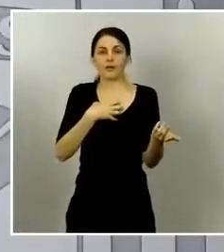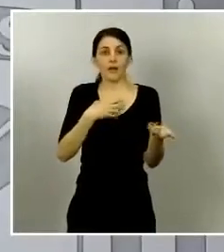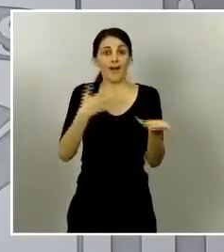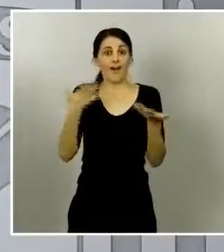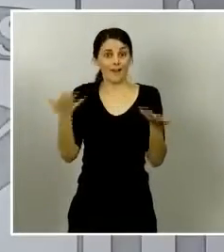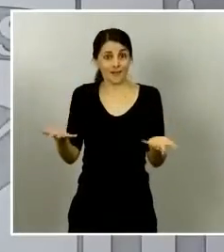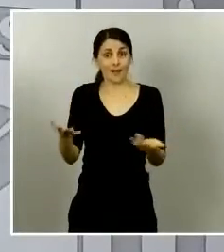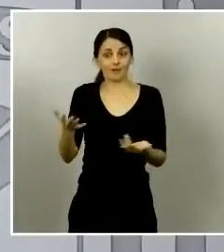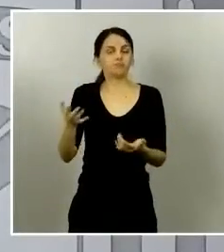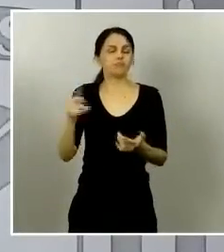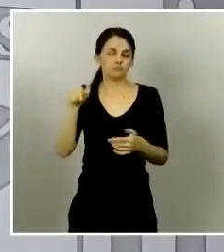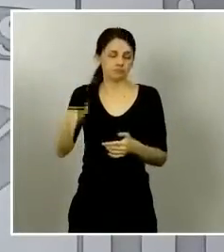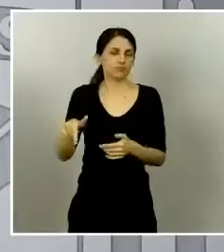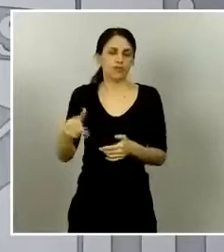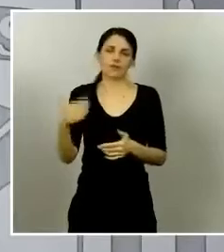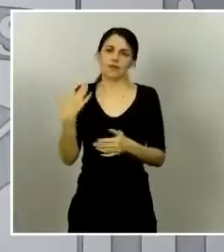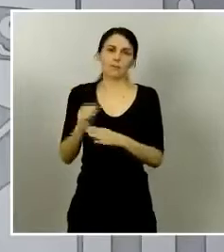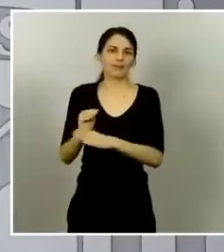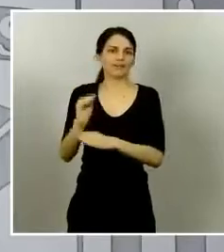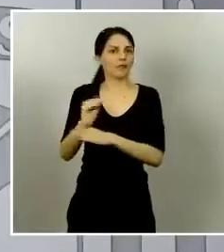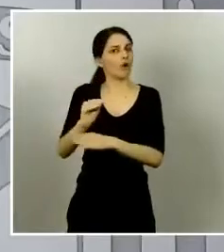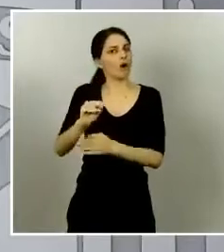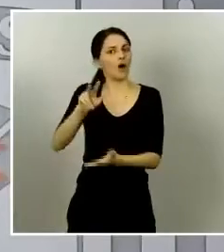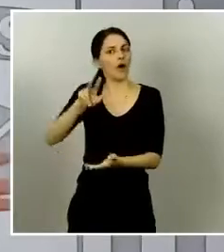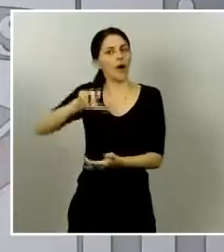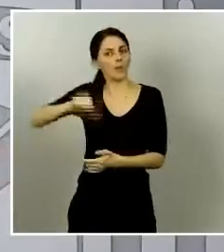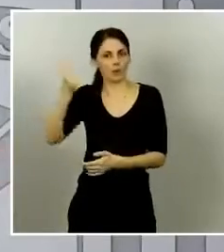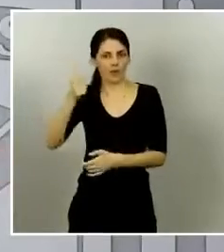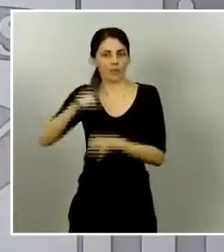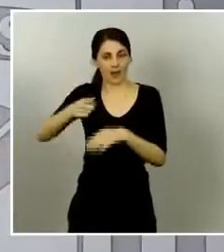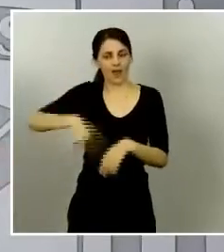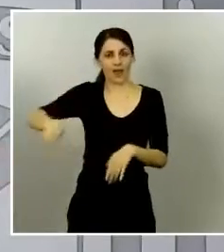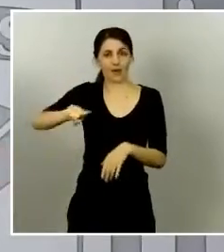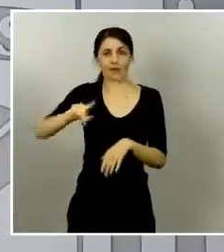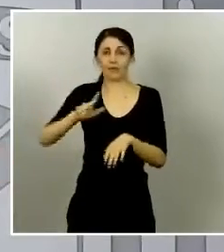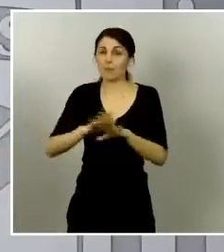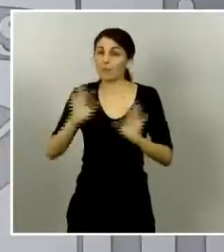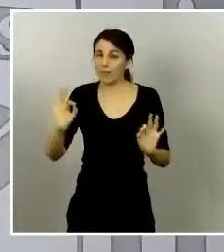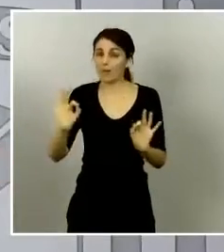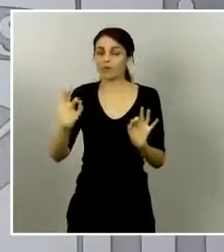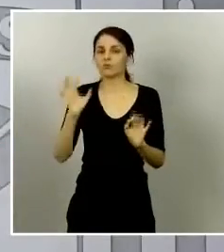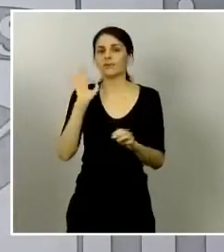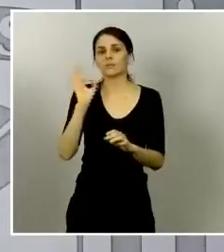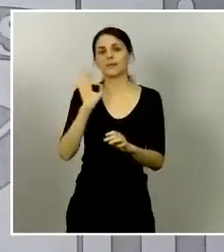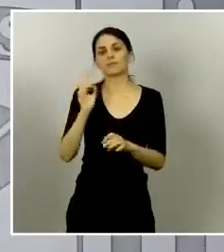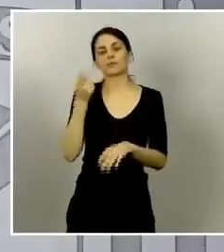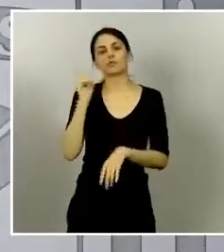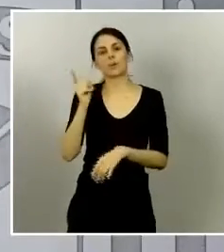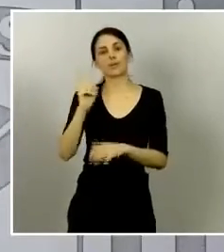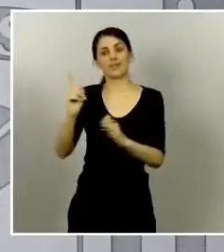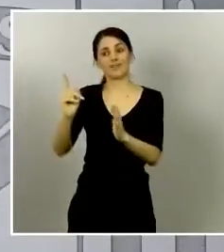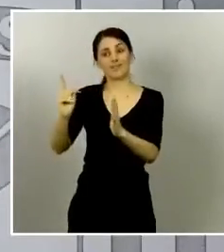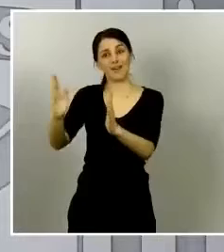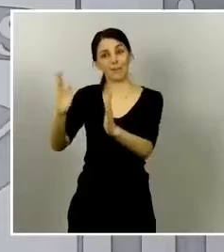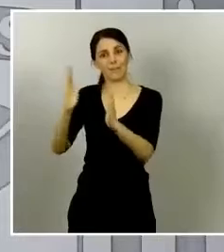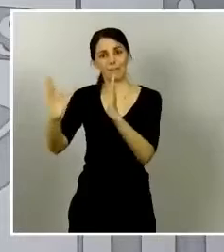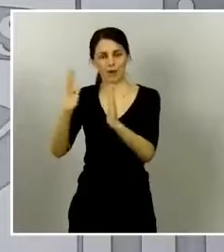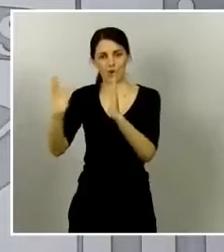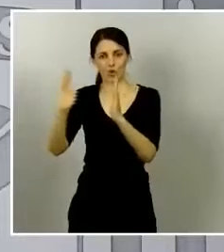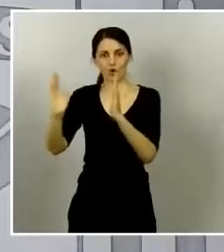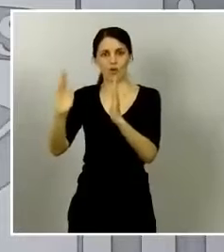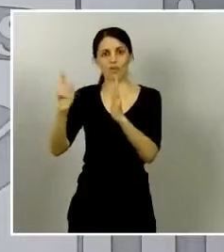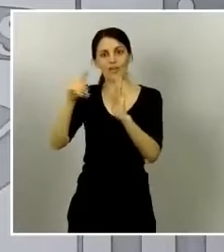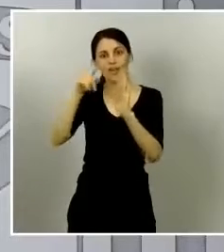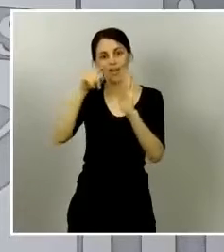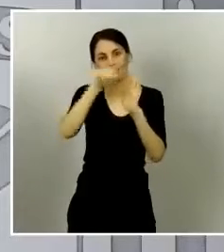las casas, a los lugares, a los domicilios de esas personas, es por eso que se puso en marcha la prestación, que queda limitada a esos